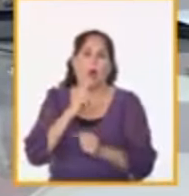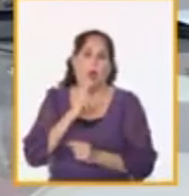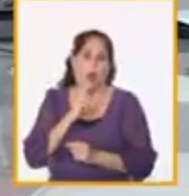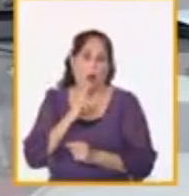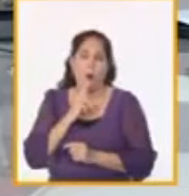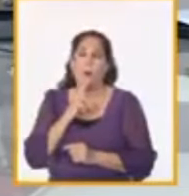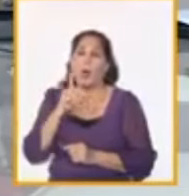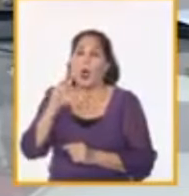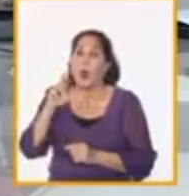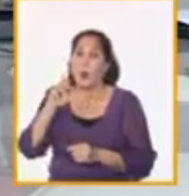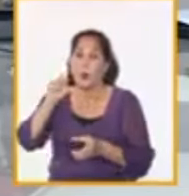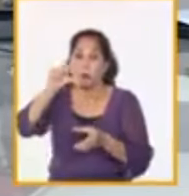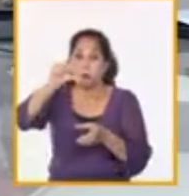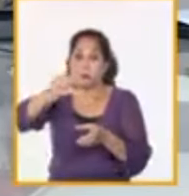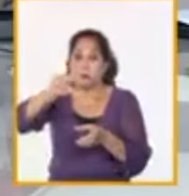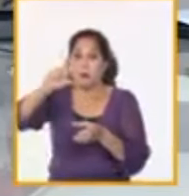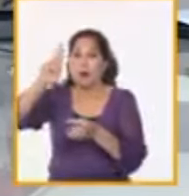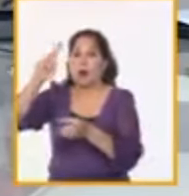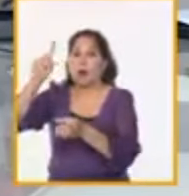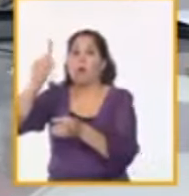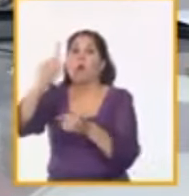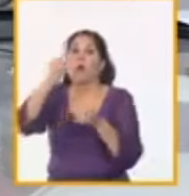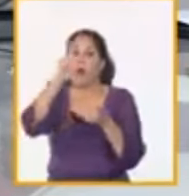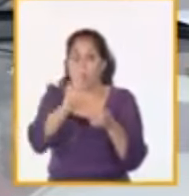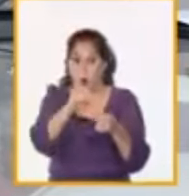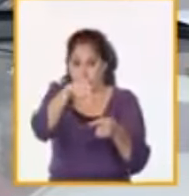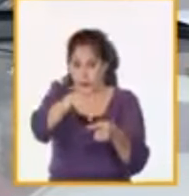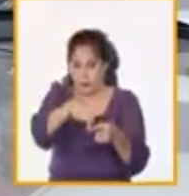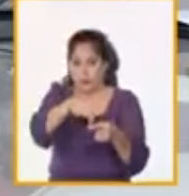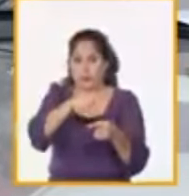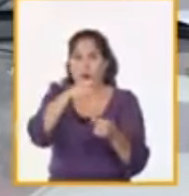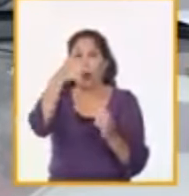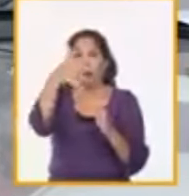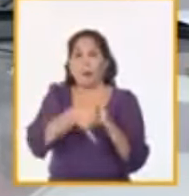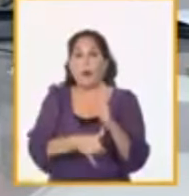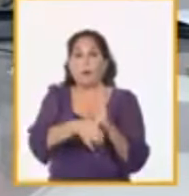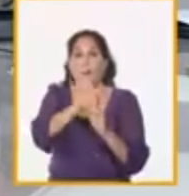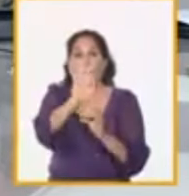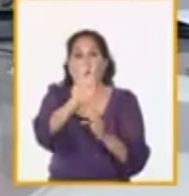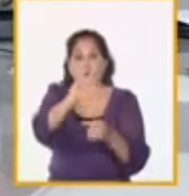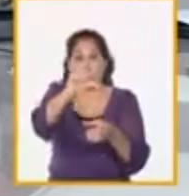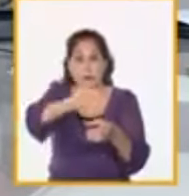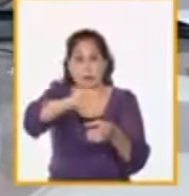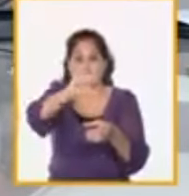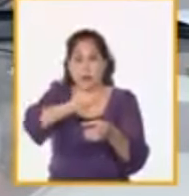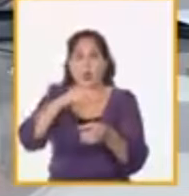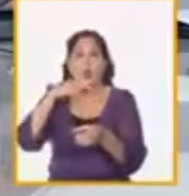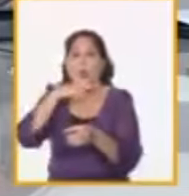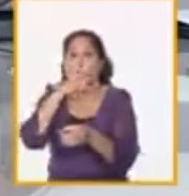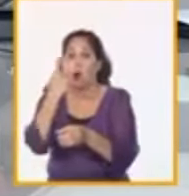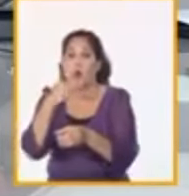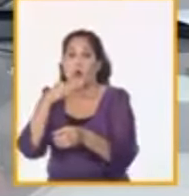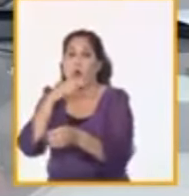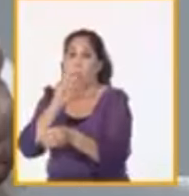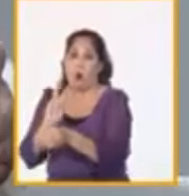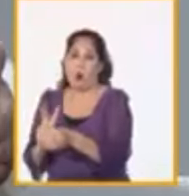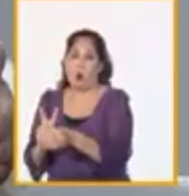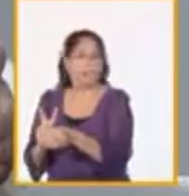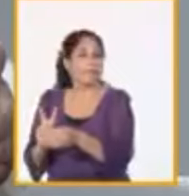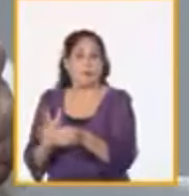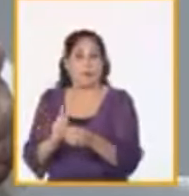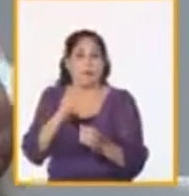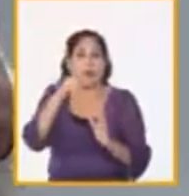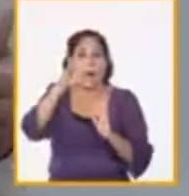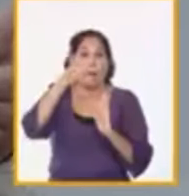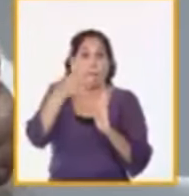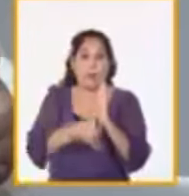clora en una, en Pozo 8. Está Roja 1, Roja 2 y Pozo 8. Si está Roja